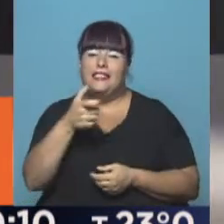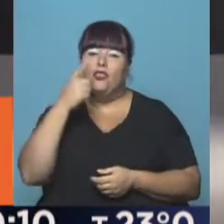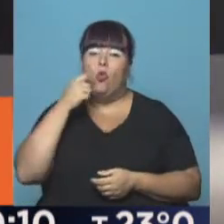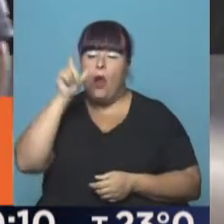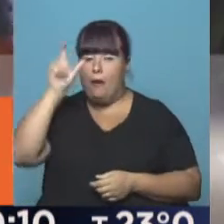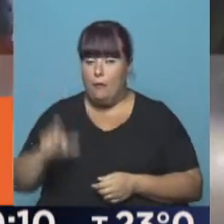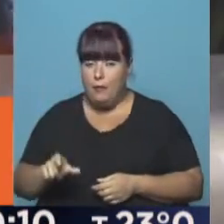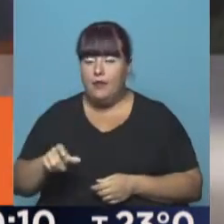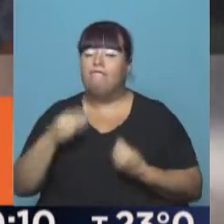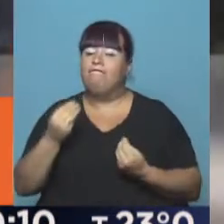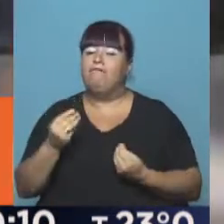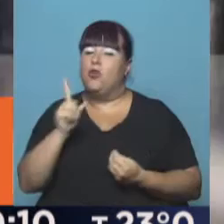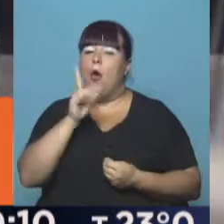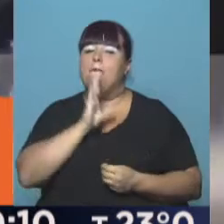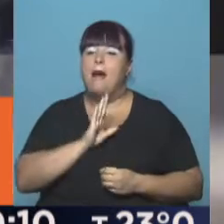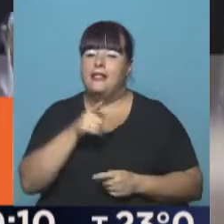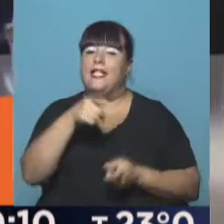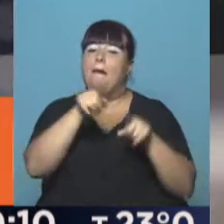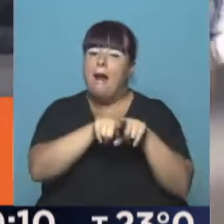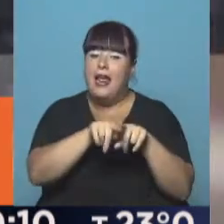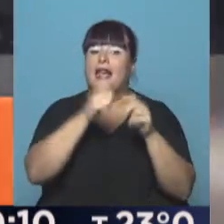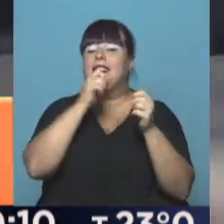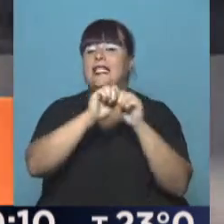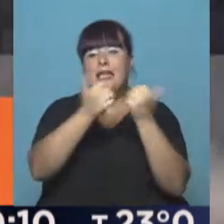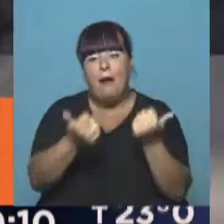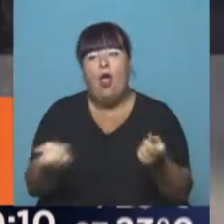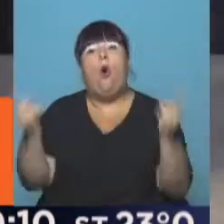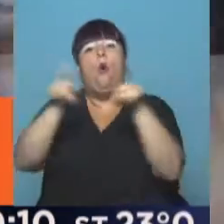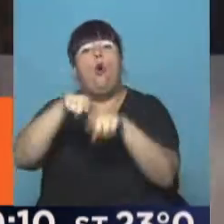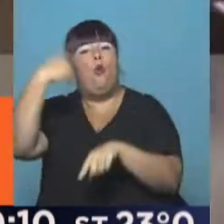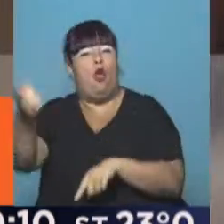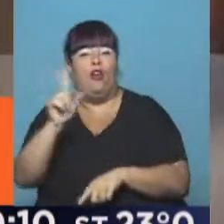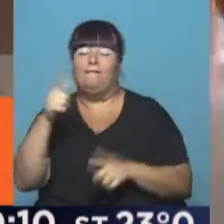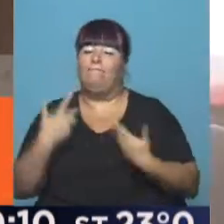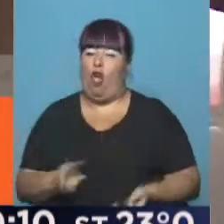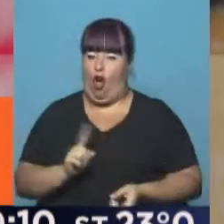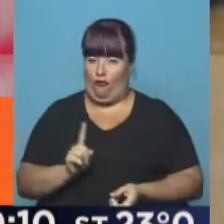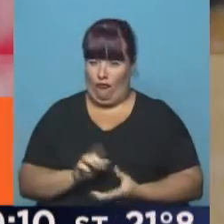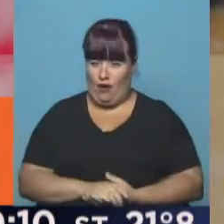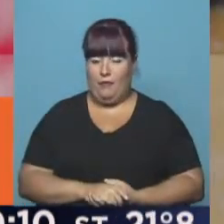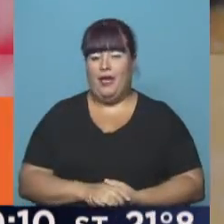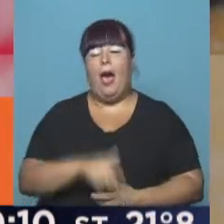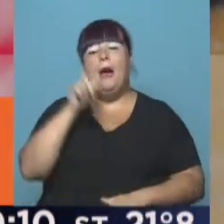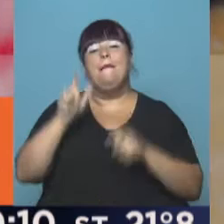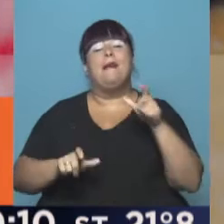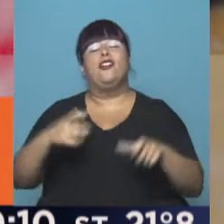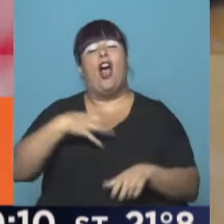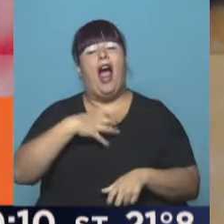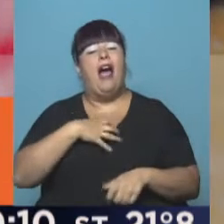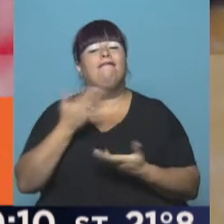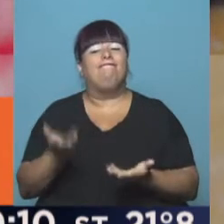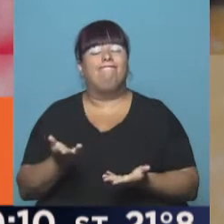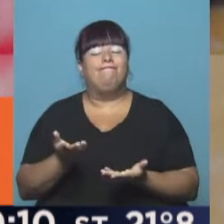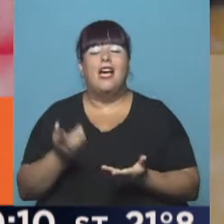femicida es la no tolerancia a que su pareja pueda recomponer su vida sin él son personalidades que